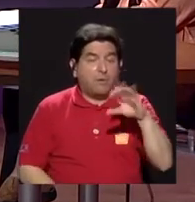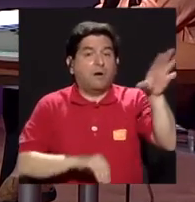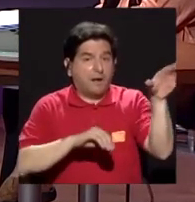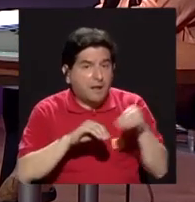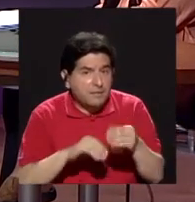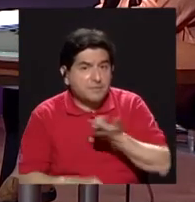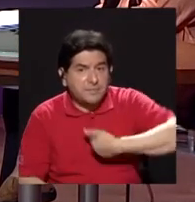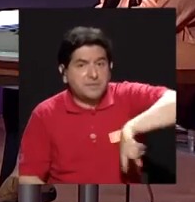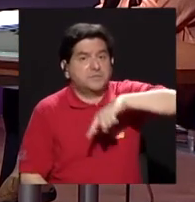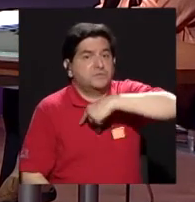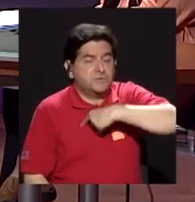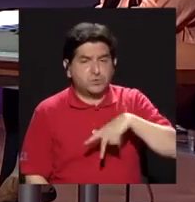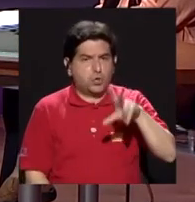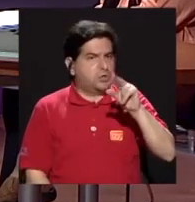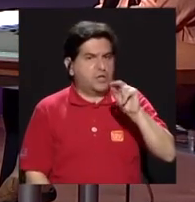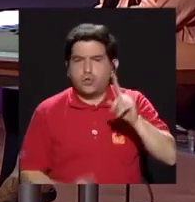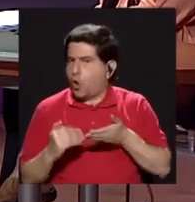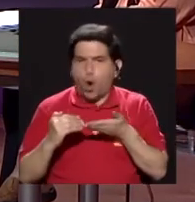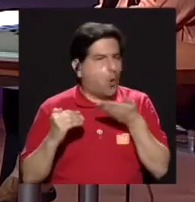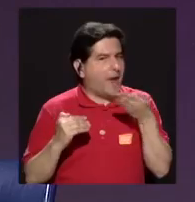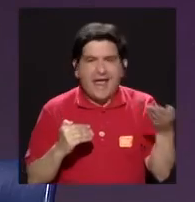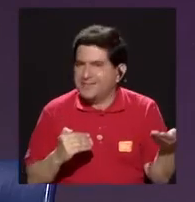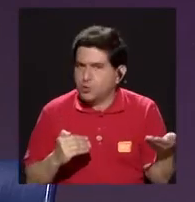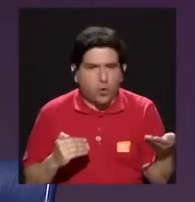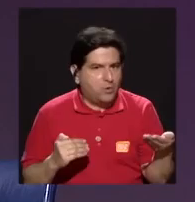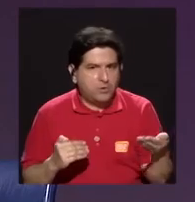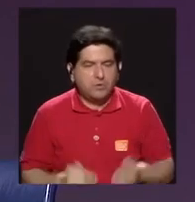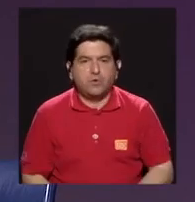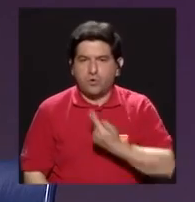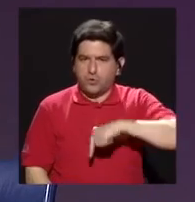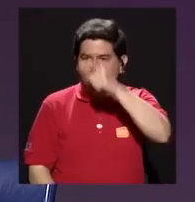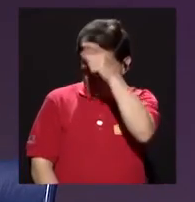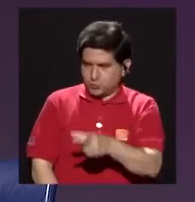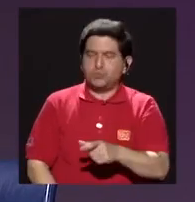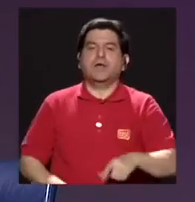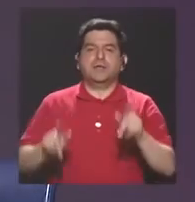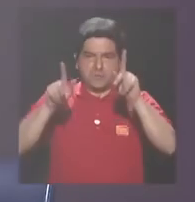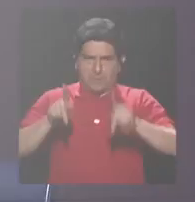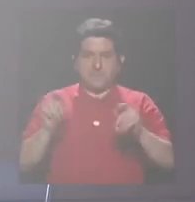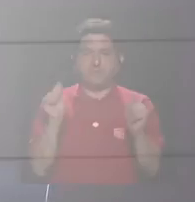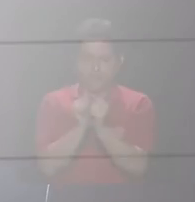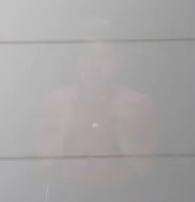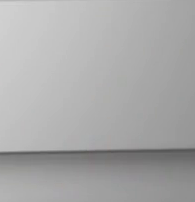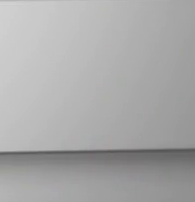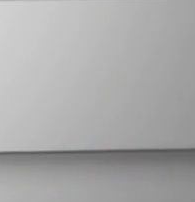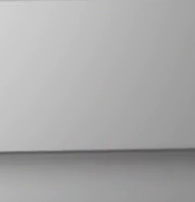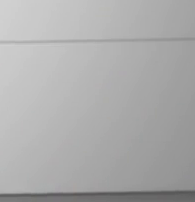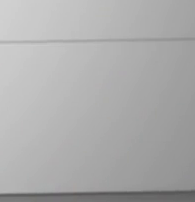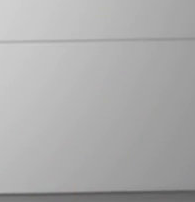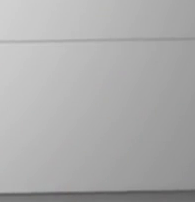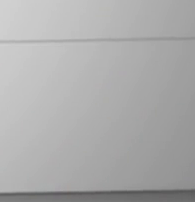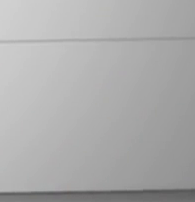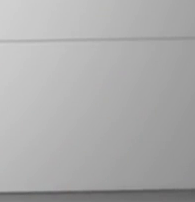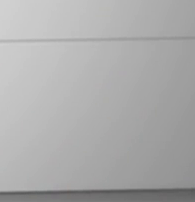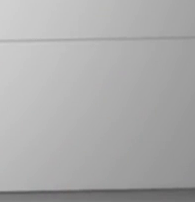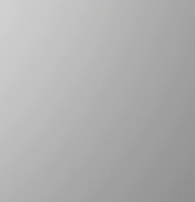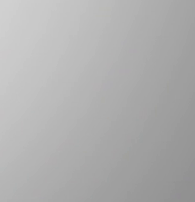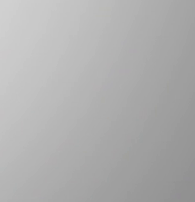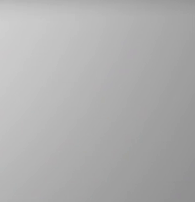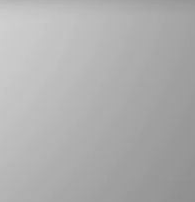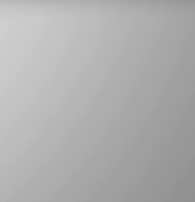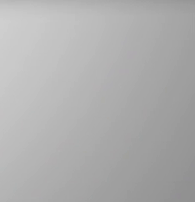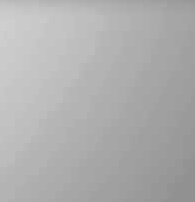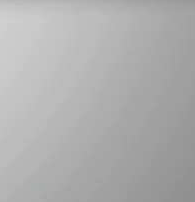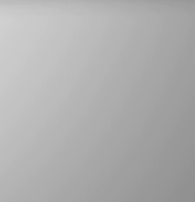nosotras no somos un objeto somos sujetas de derechos por lo tanto desde el lanzamiento de este observatorio